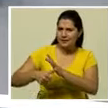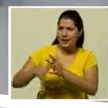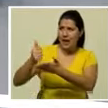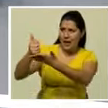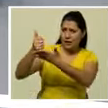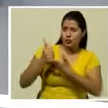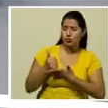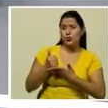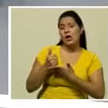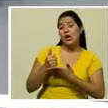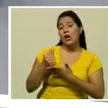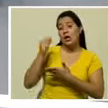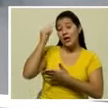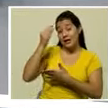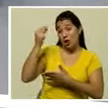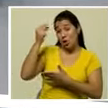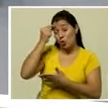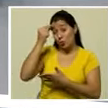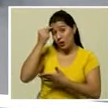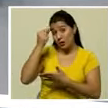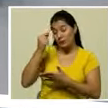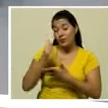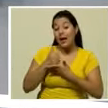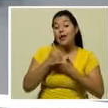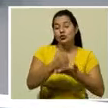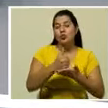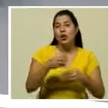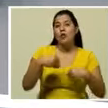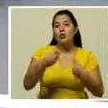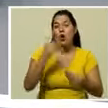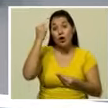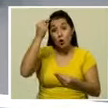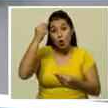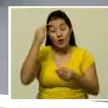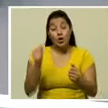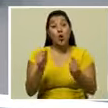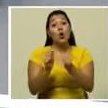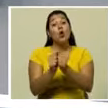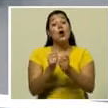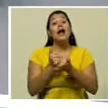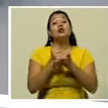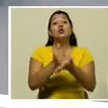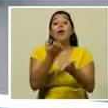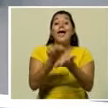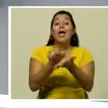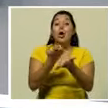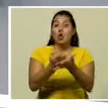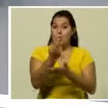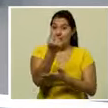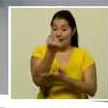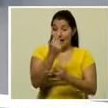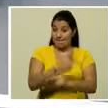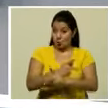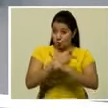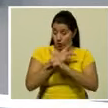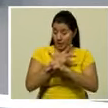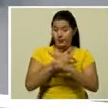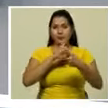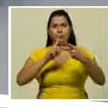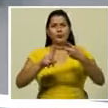gobierno mediante el bono Proteger para familias afectadas por la crisis económica y enfatizó sobre